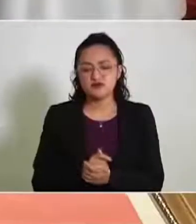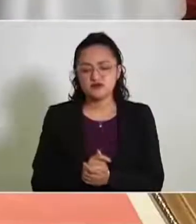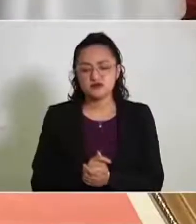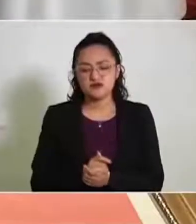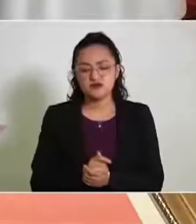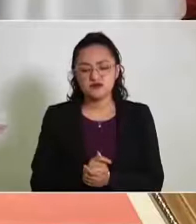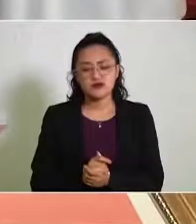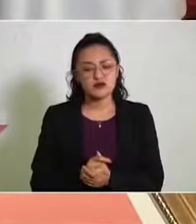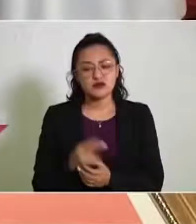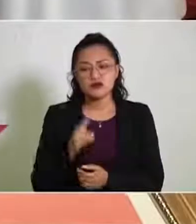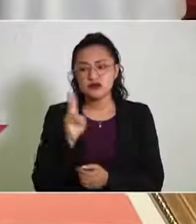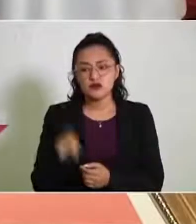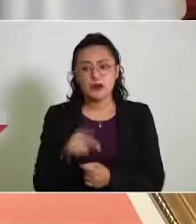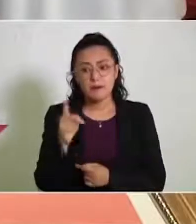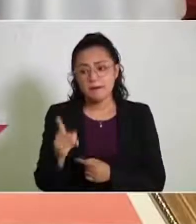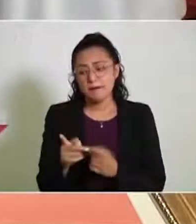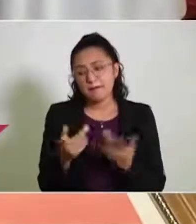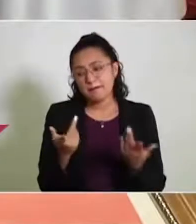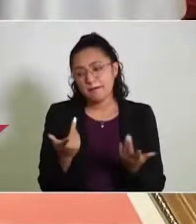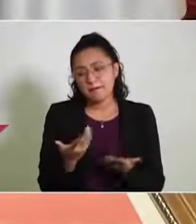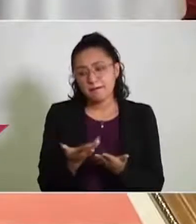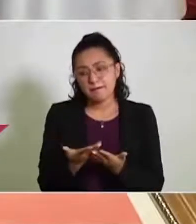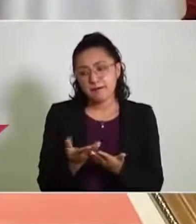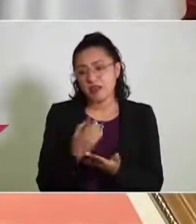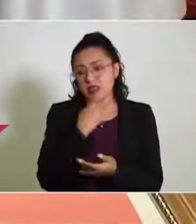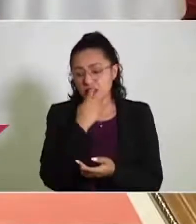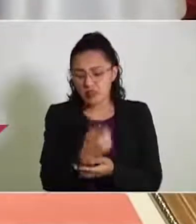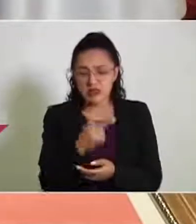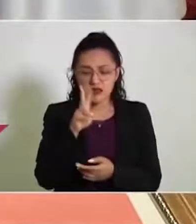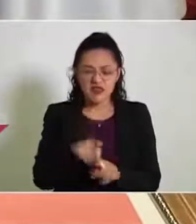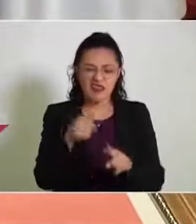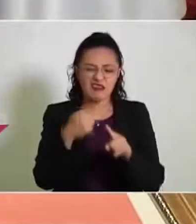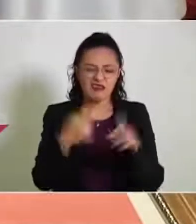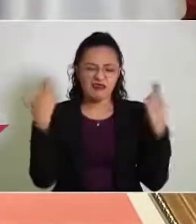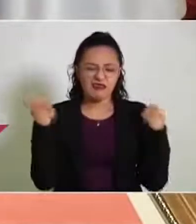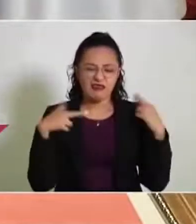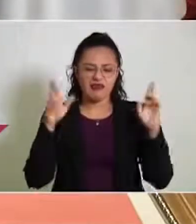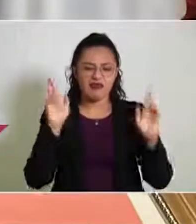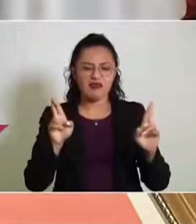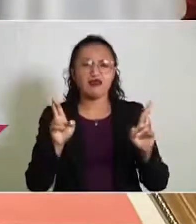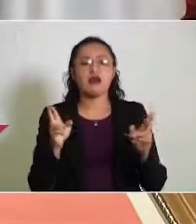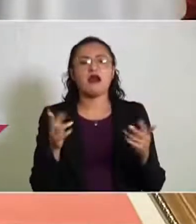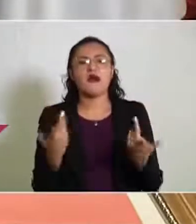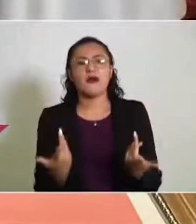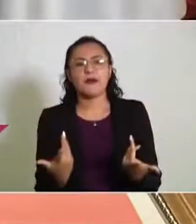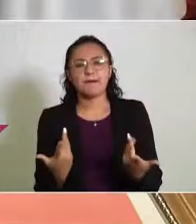Nunca más podrán decir que representan posiciones